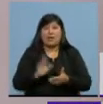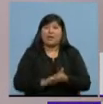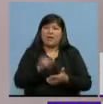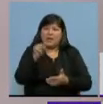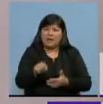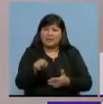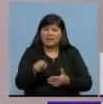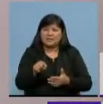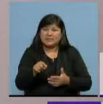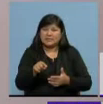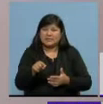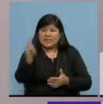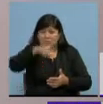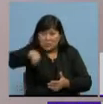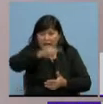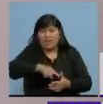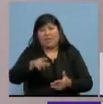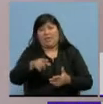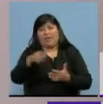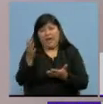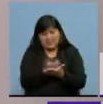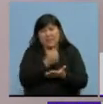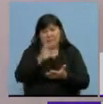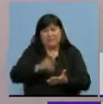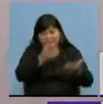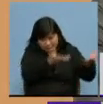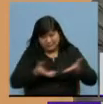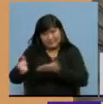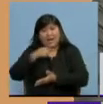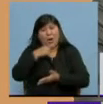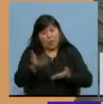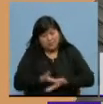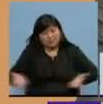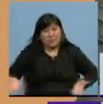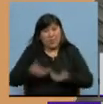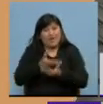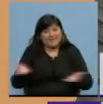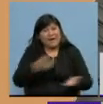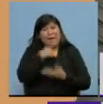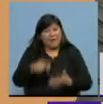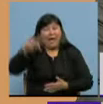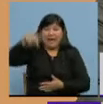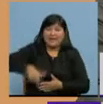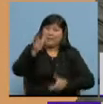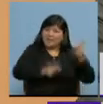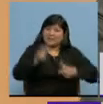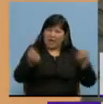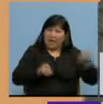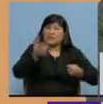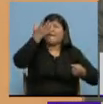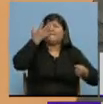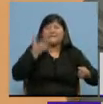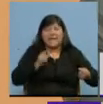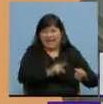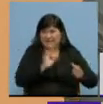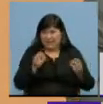la mitad de ella estar aquí en Jujuy para esta exhibición, porque acá hay muchos fierreros, por eso van a acompañar diferentes categorías. Sin duda, bueno, el hecho